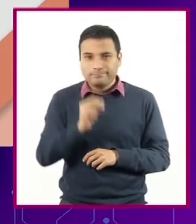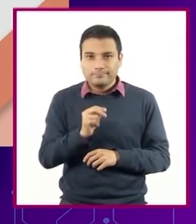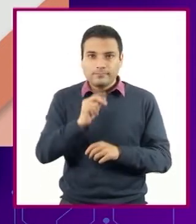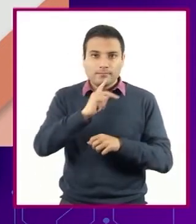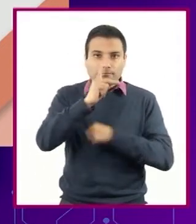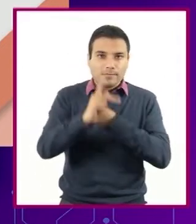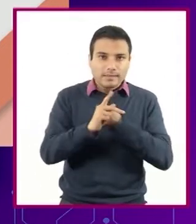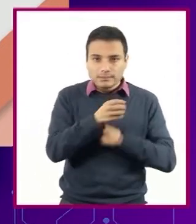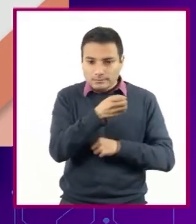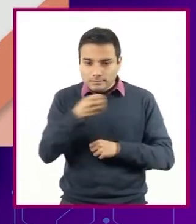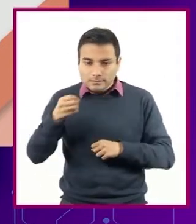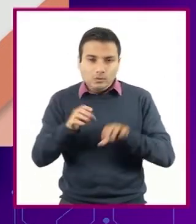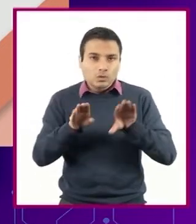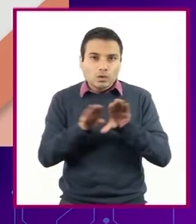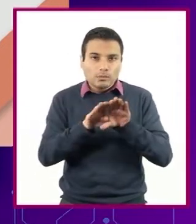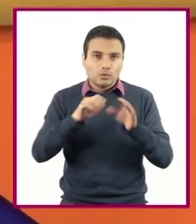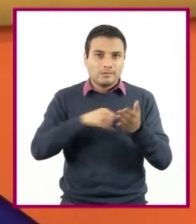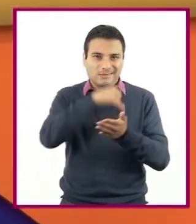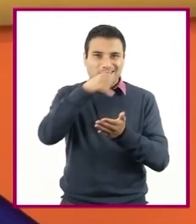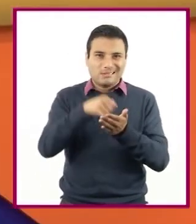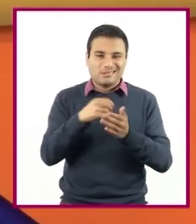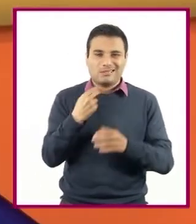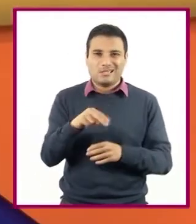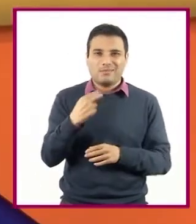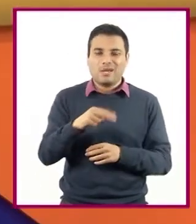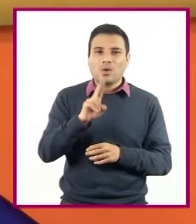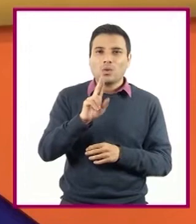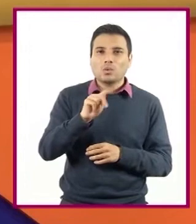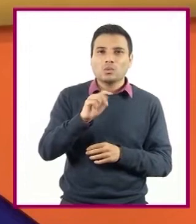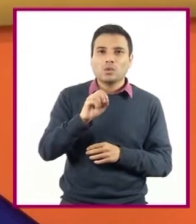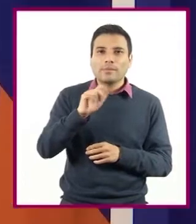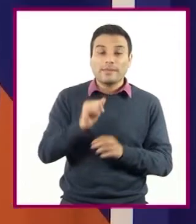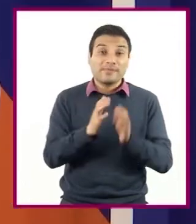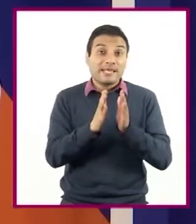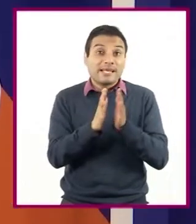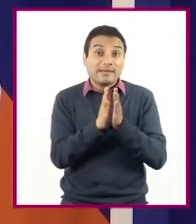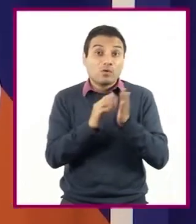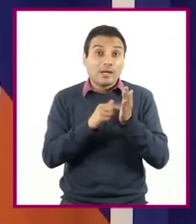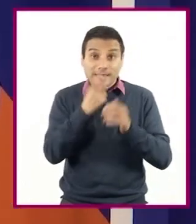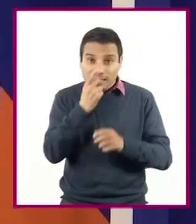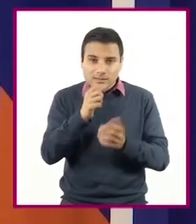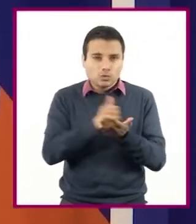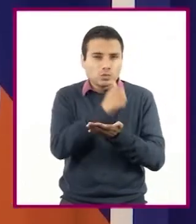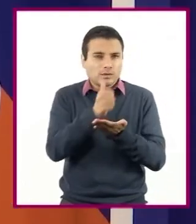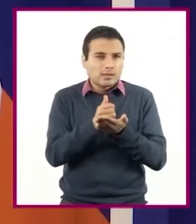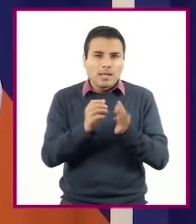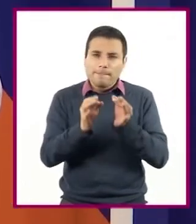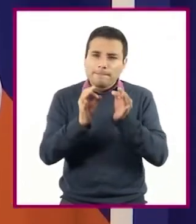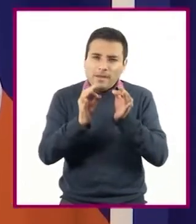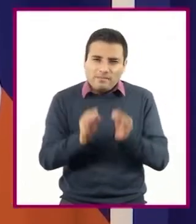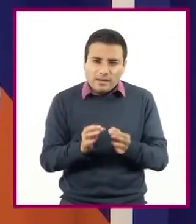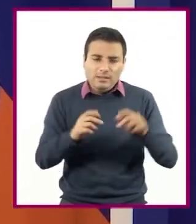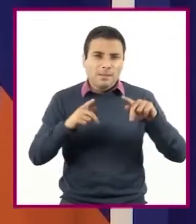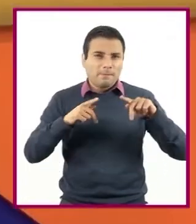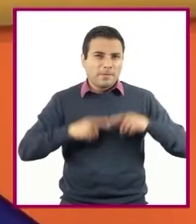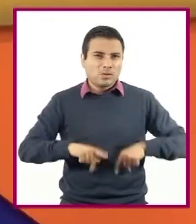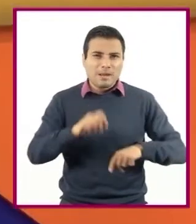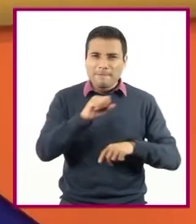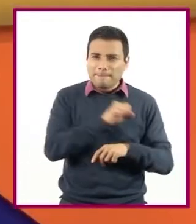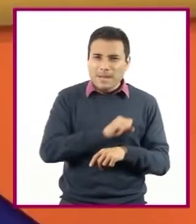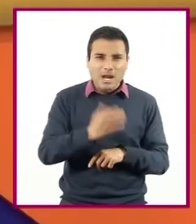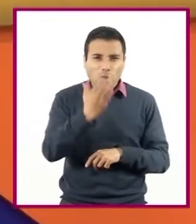república sobre la nueva isla llamada Utopía. El libro muestra una ciudad perfecta, libre de delincuencia,